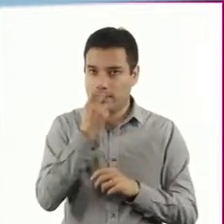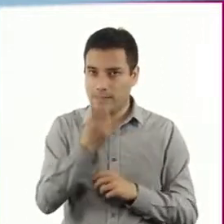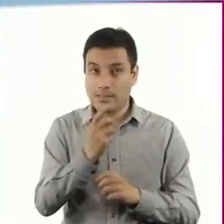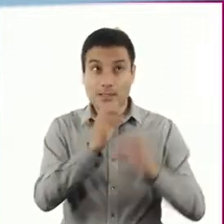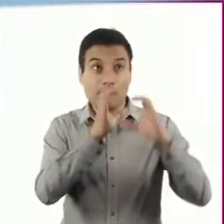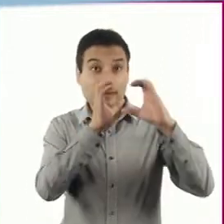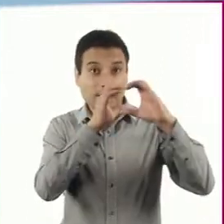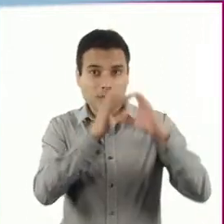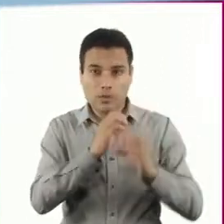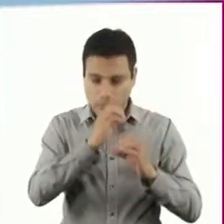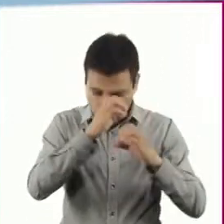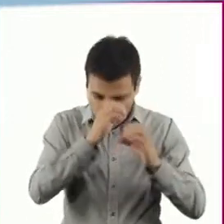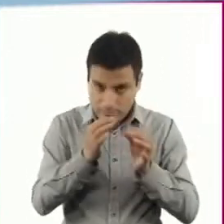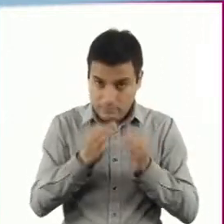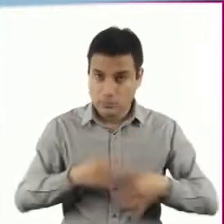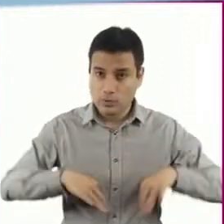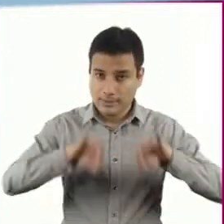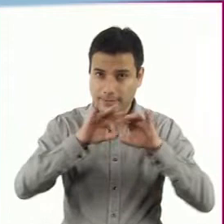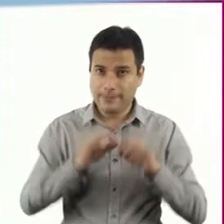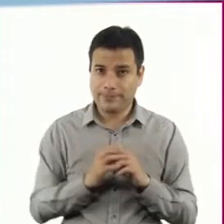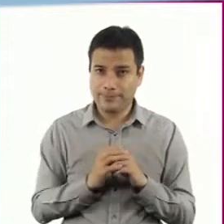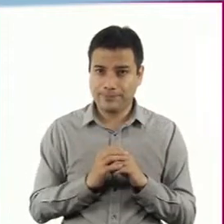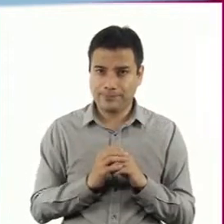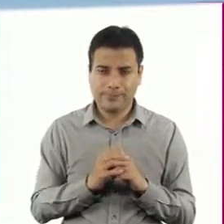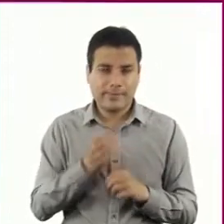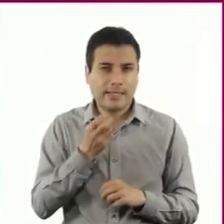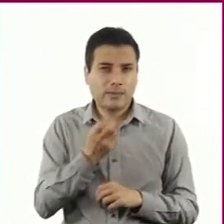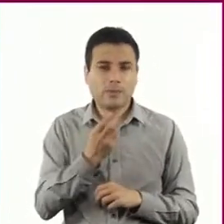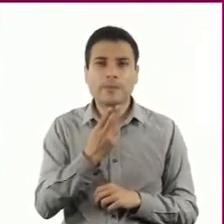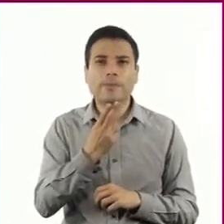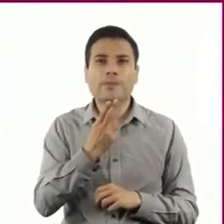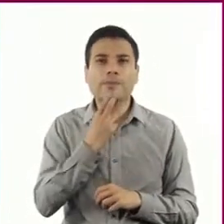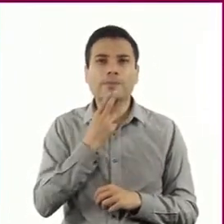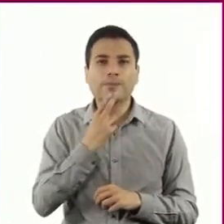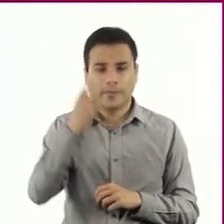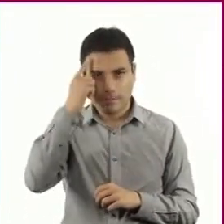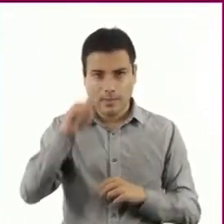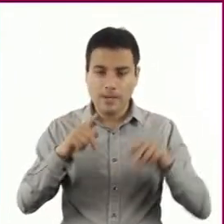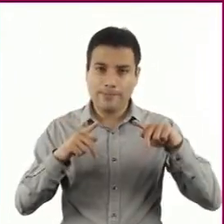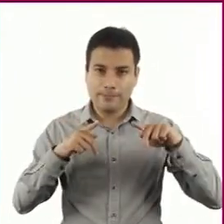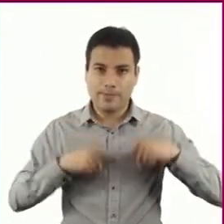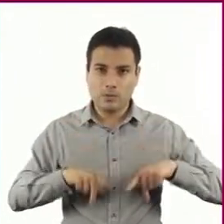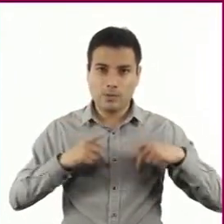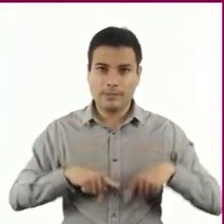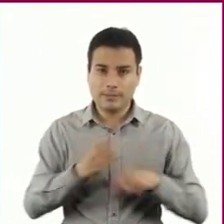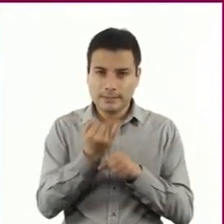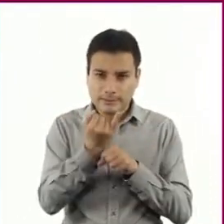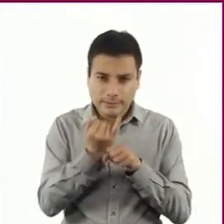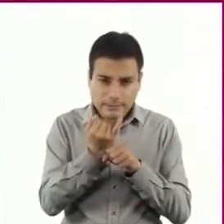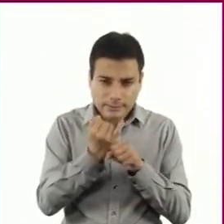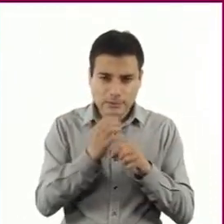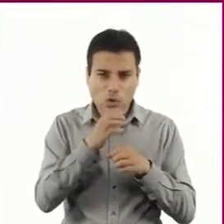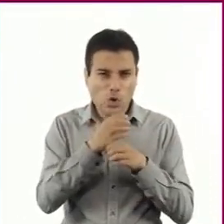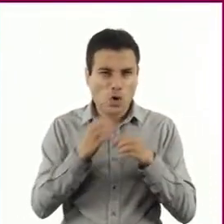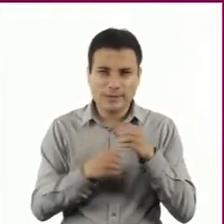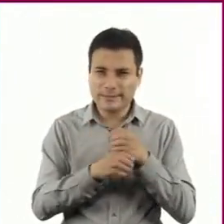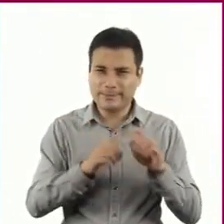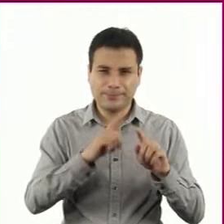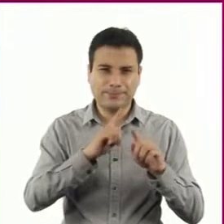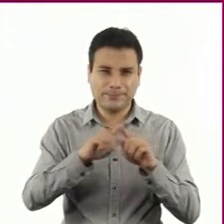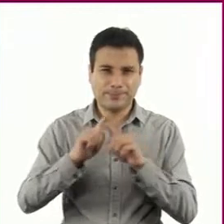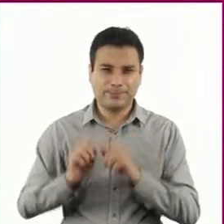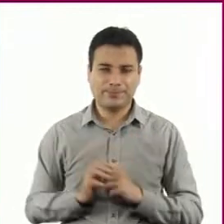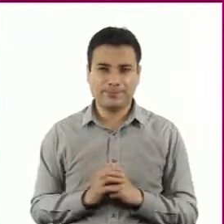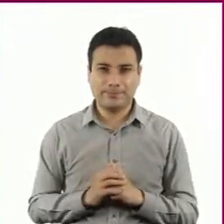telescopio y del microscopio, como inventos que le han permitido al ser humano explorar más allá de lo que alcanzamos a ver a simple